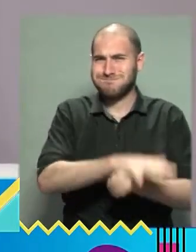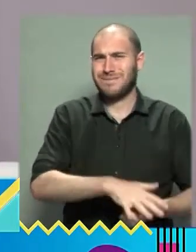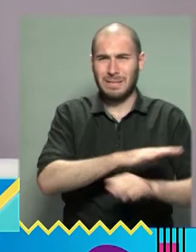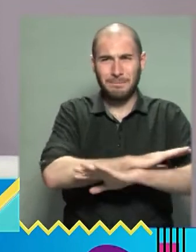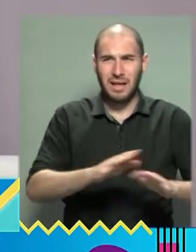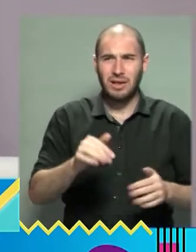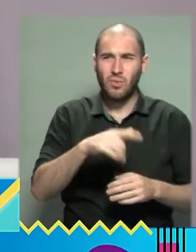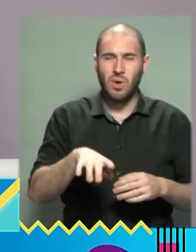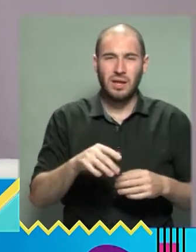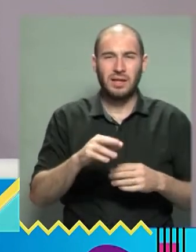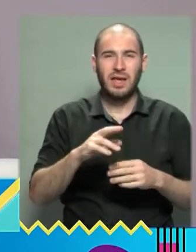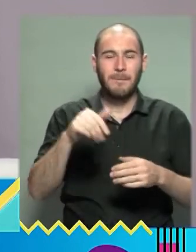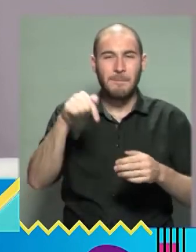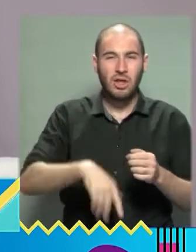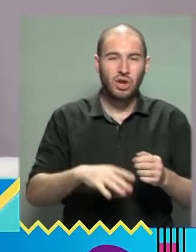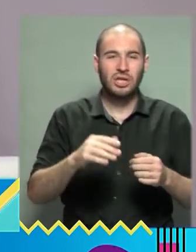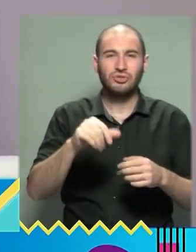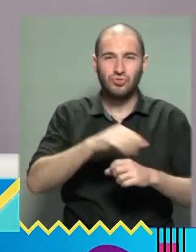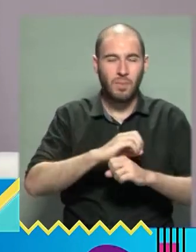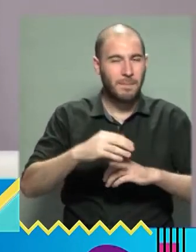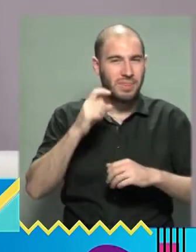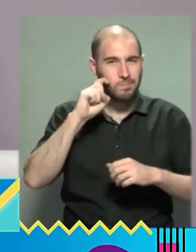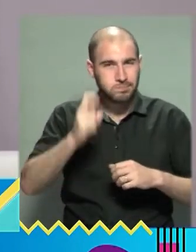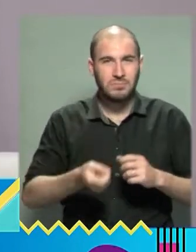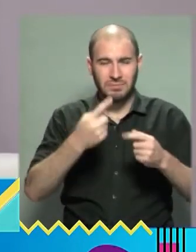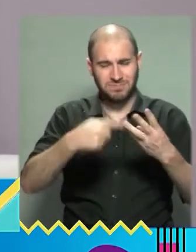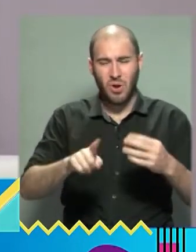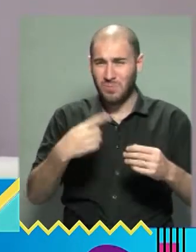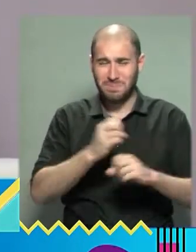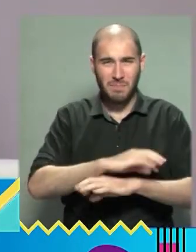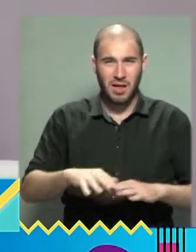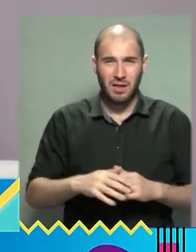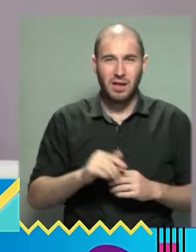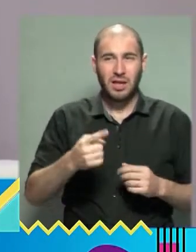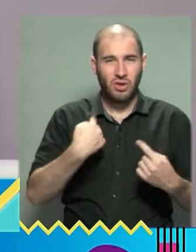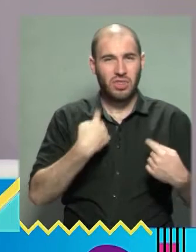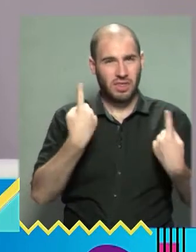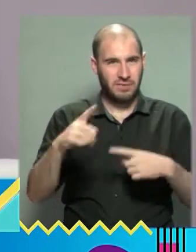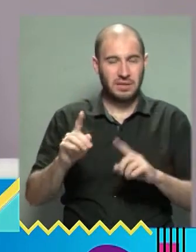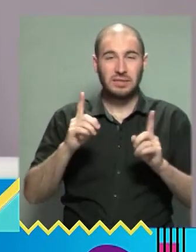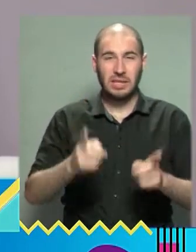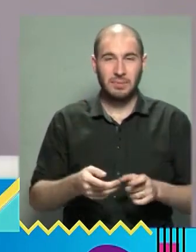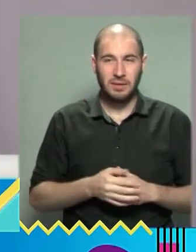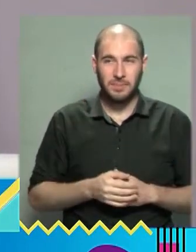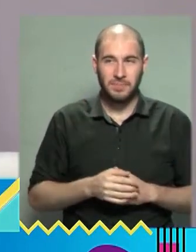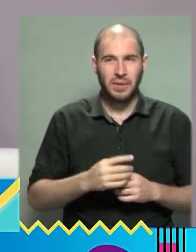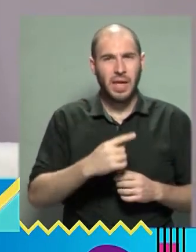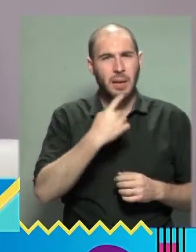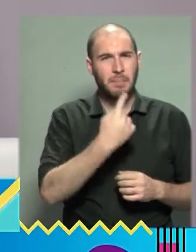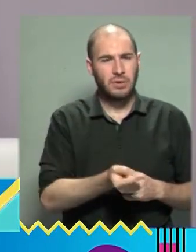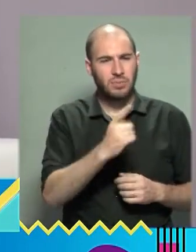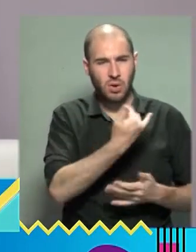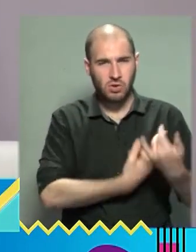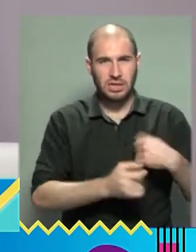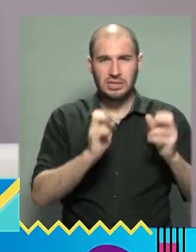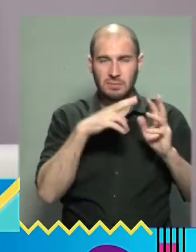histórico, que fue la Patagonia Rebelde y la Semana Trágica. Entonces, desde ese punto de vista, obviamente voy a diferir, y principalmente, frente a la pregunta que desarrollaste